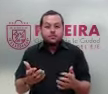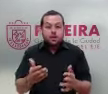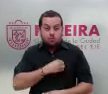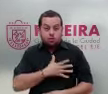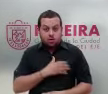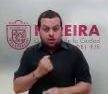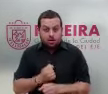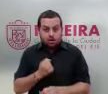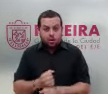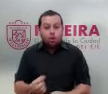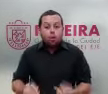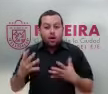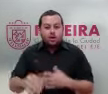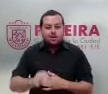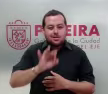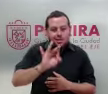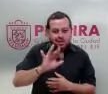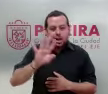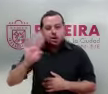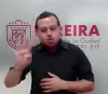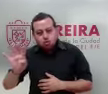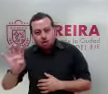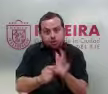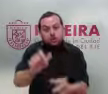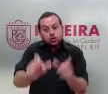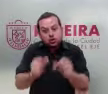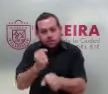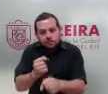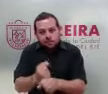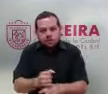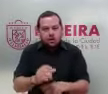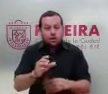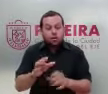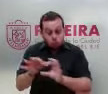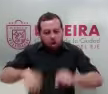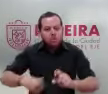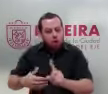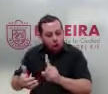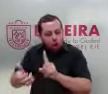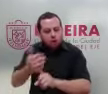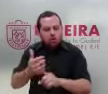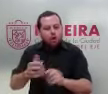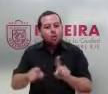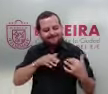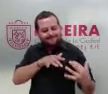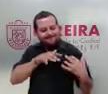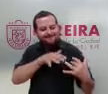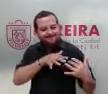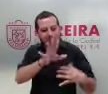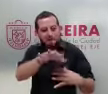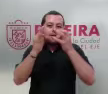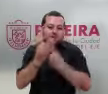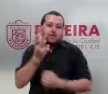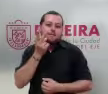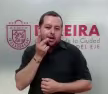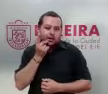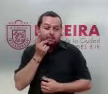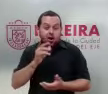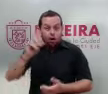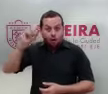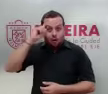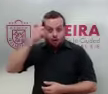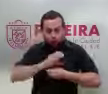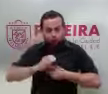de empleo de 39 mil plazas nuevas de mercado. Juntos podemos lograr ganar la batalla al coronavirus.